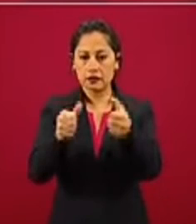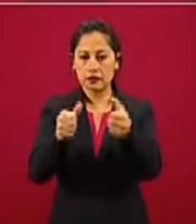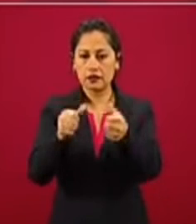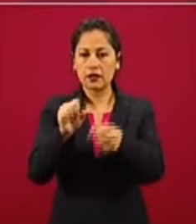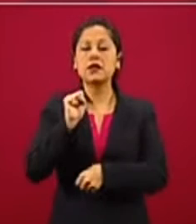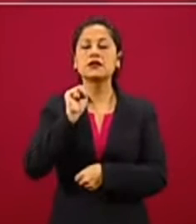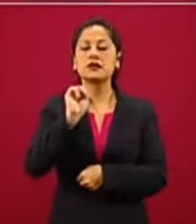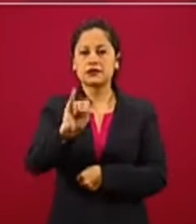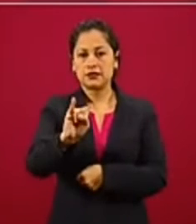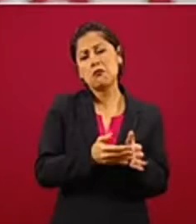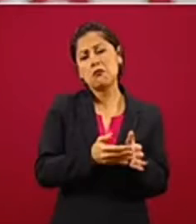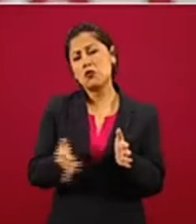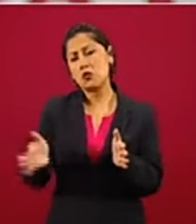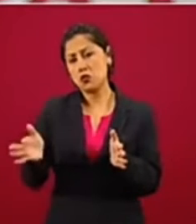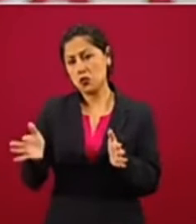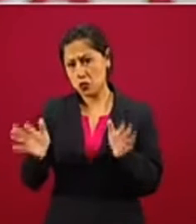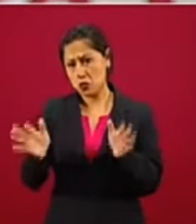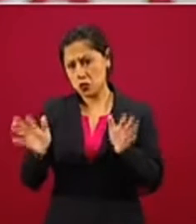va a